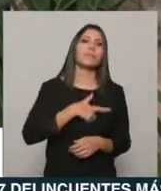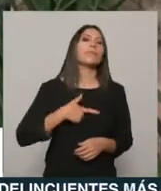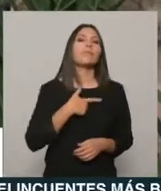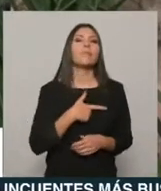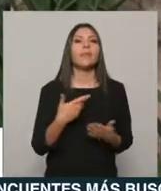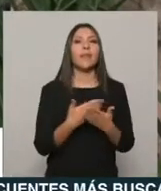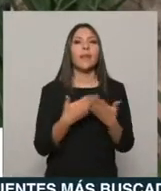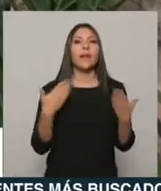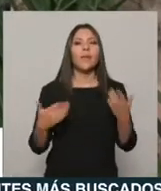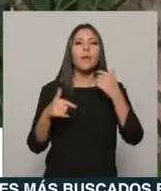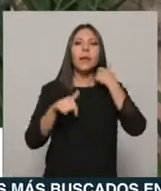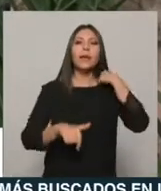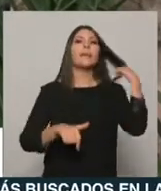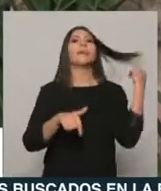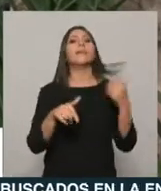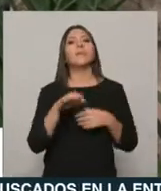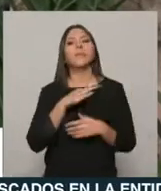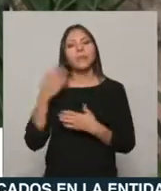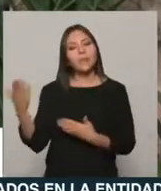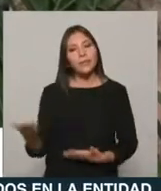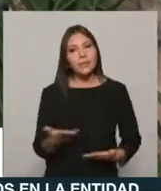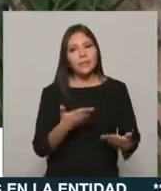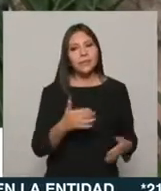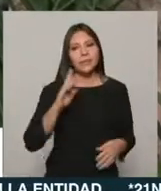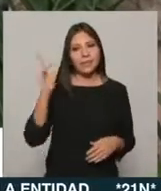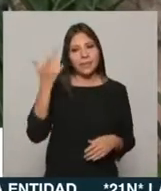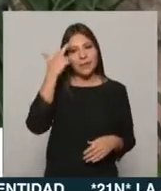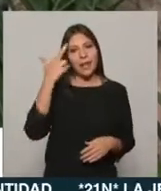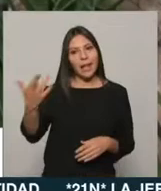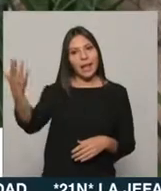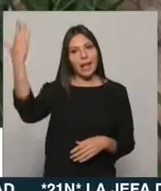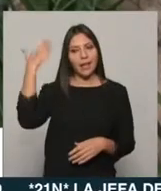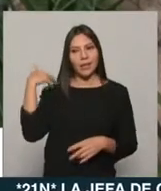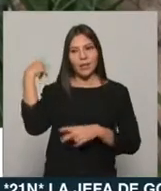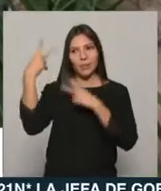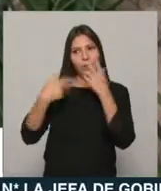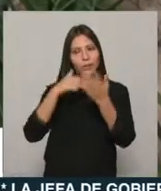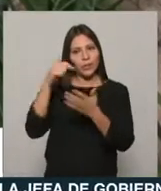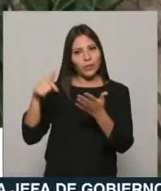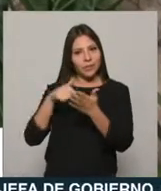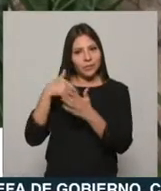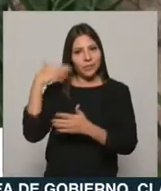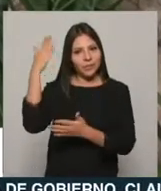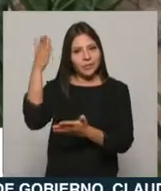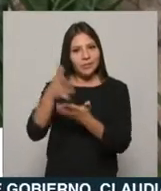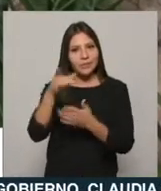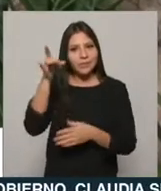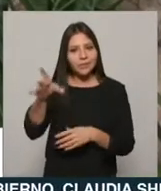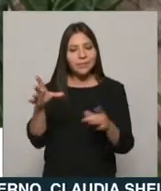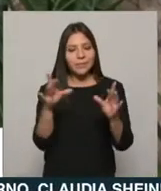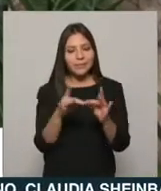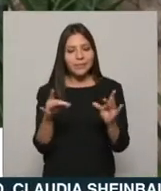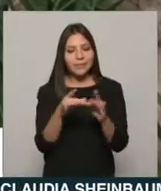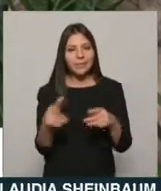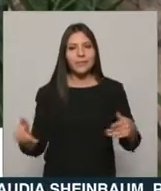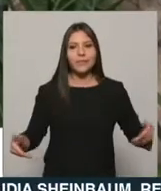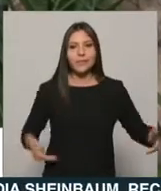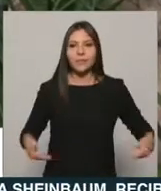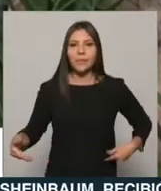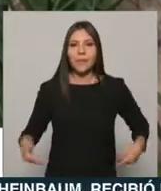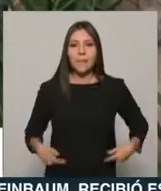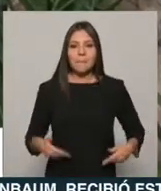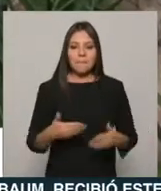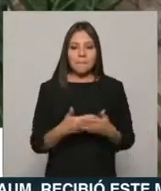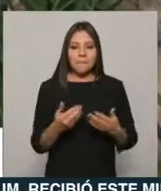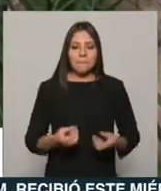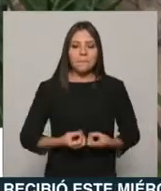las puertas de esta nueva casa, porque recuerdo haber ido a la otra casa para hablar sobre esta comedia que trae este mensaje